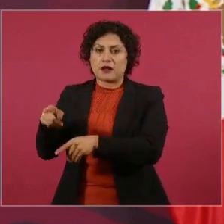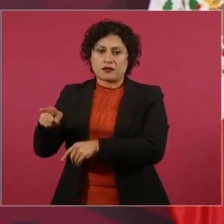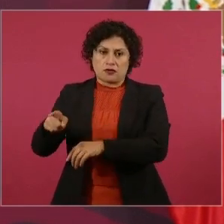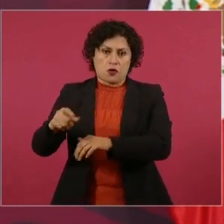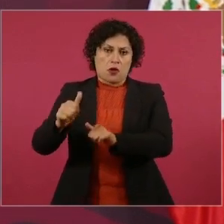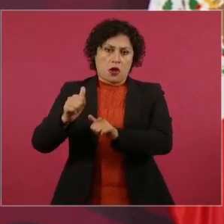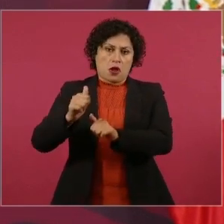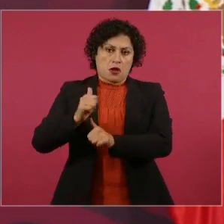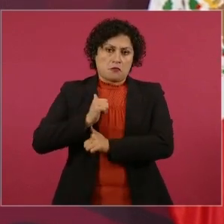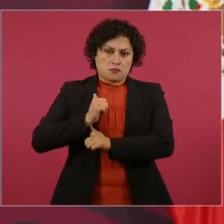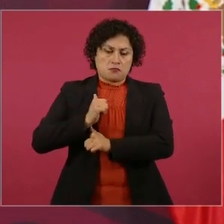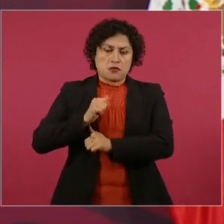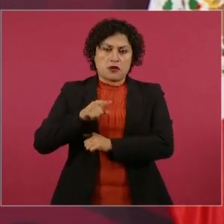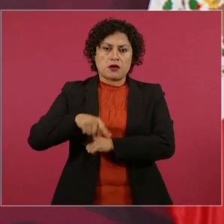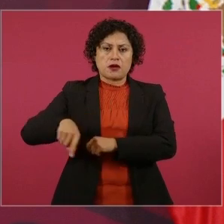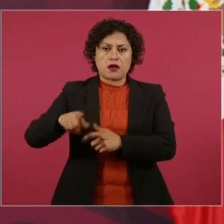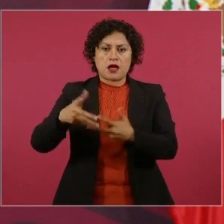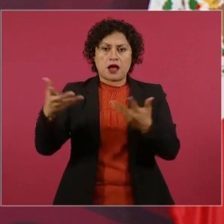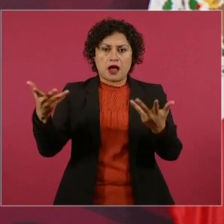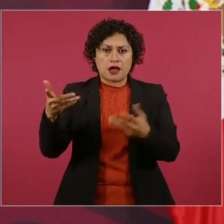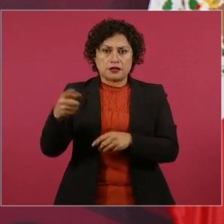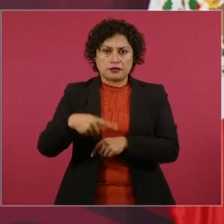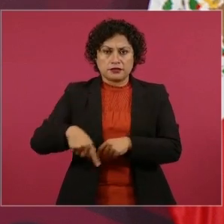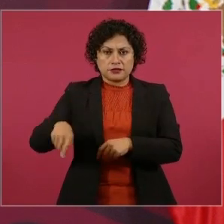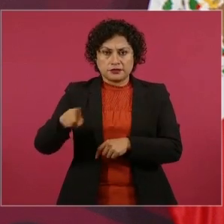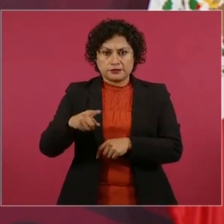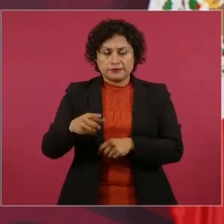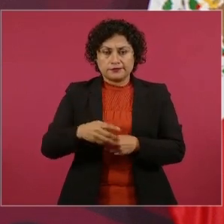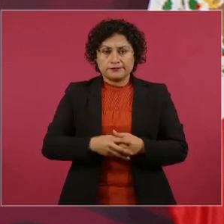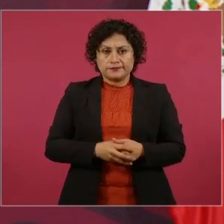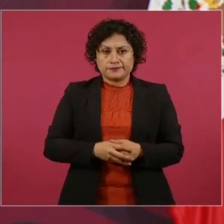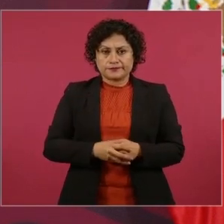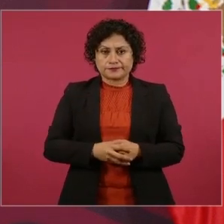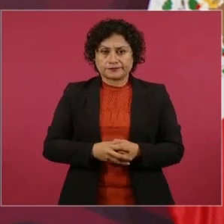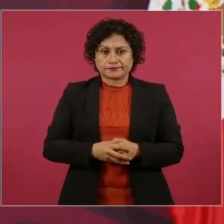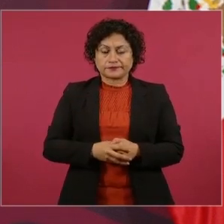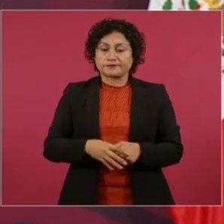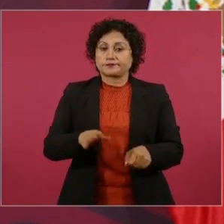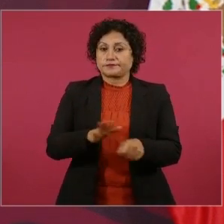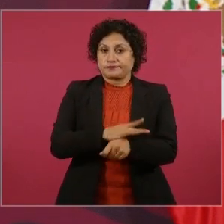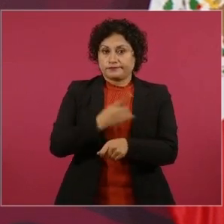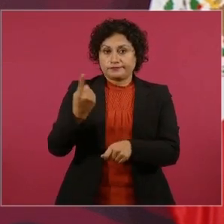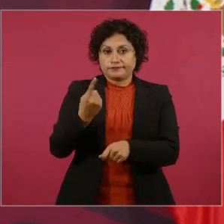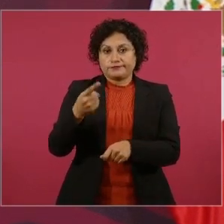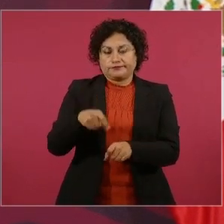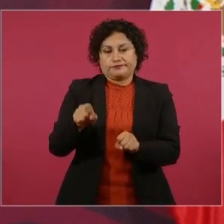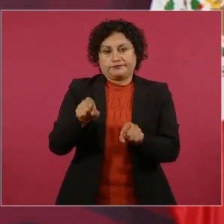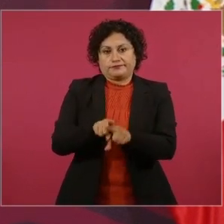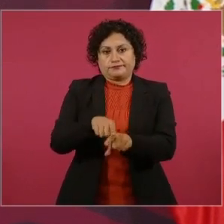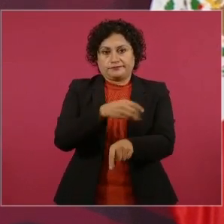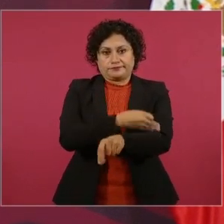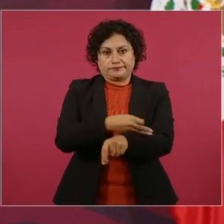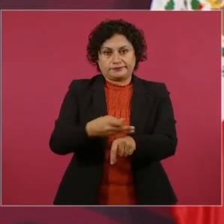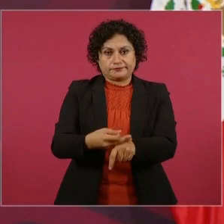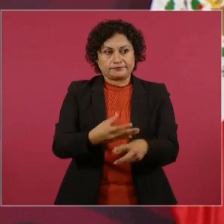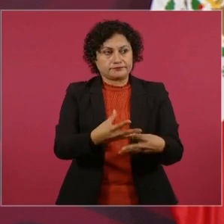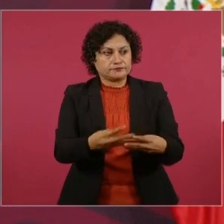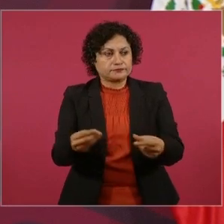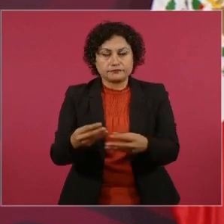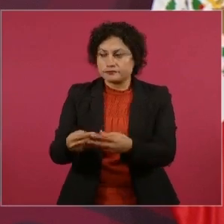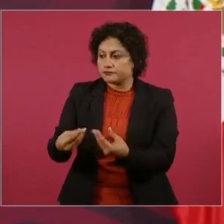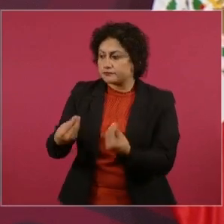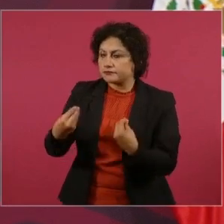porque este con familiares de desaparecidos